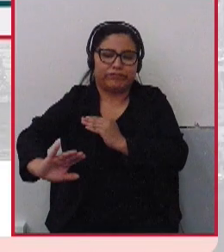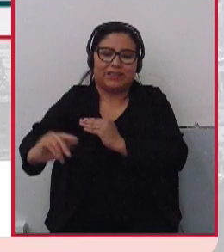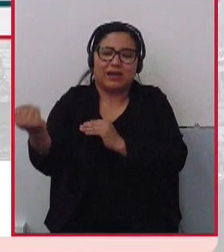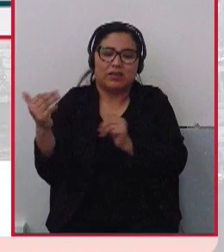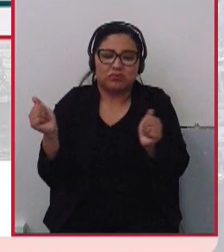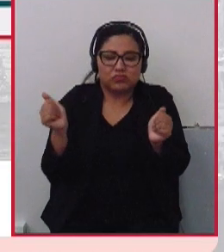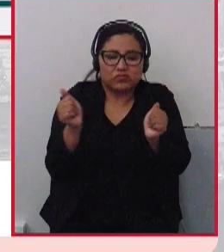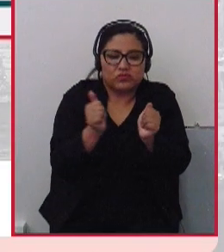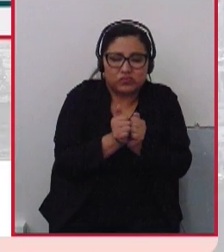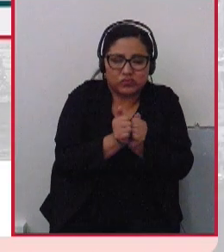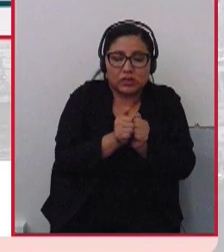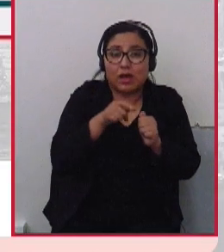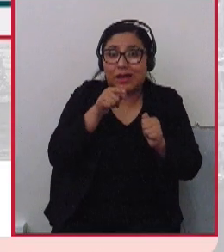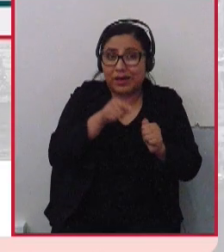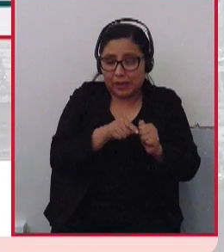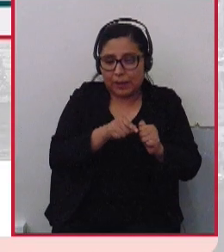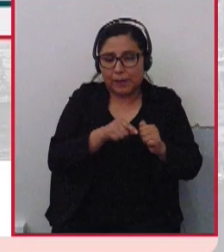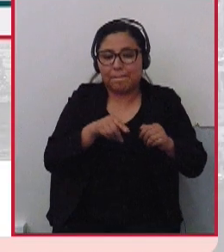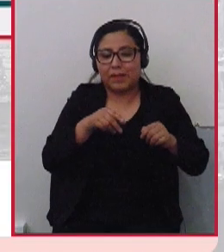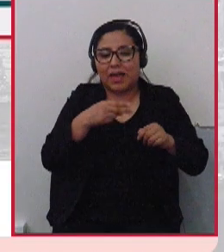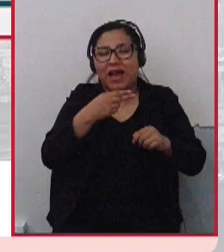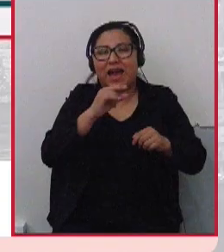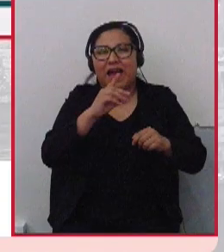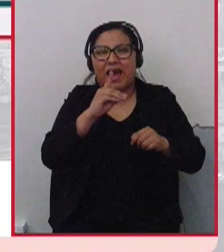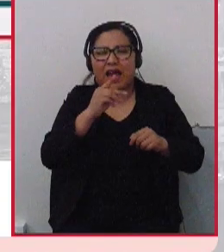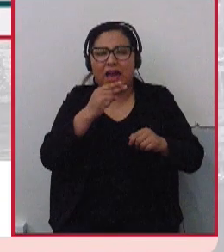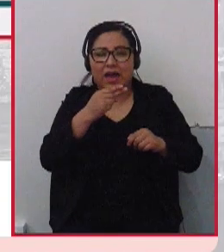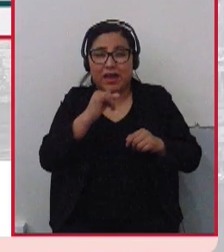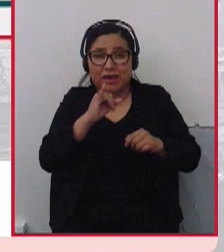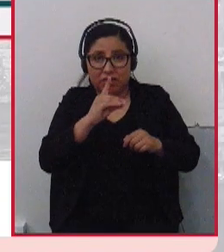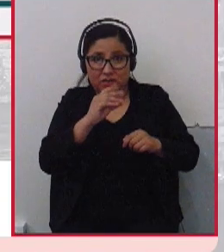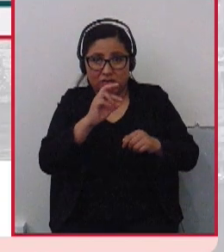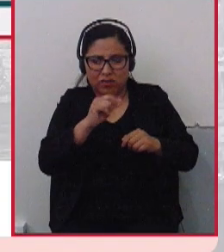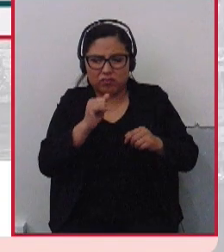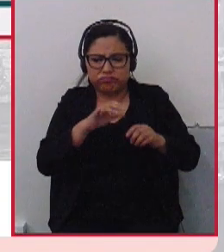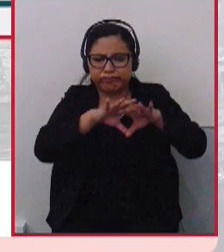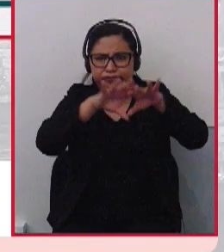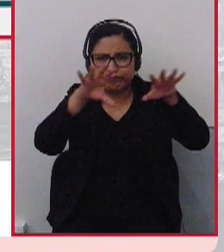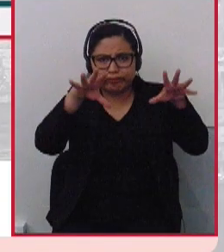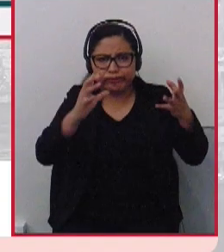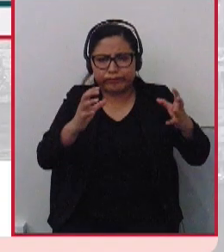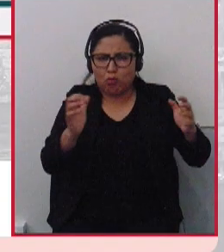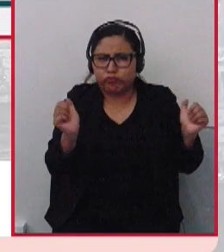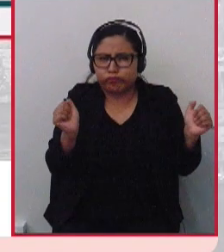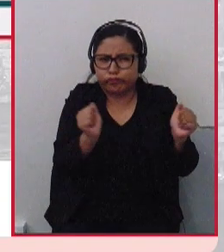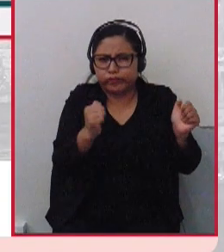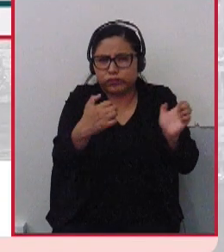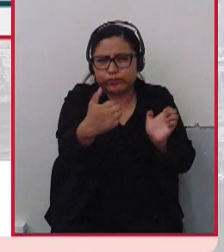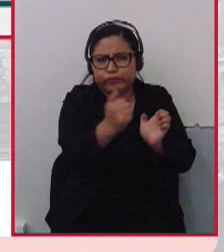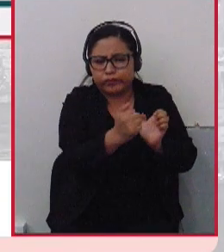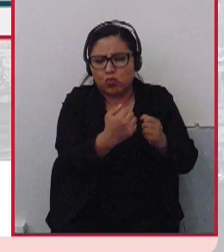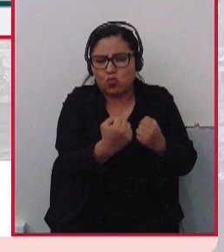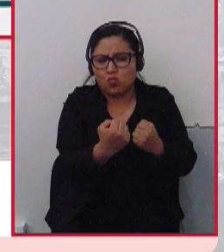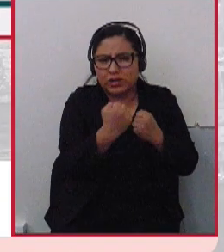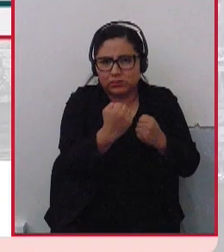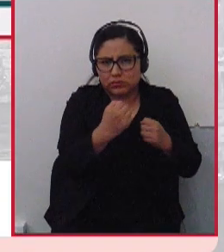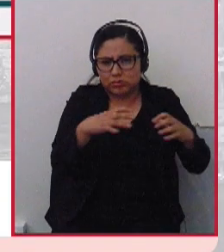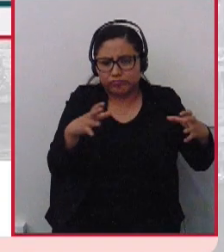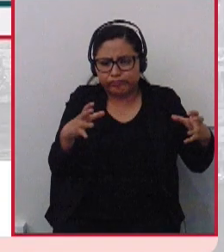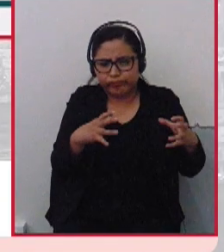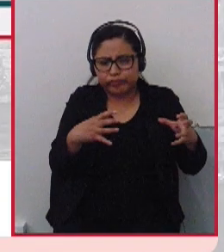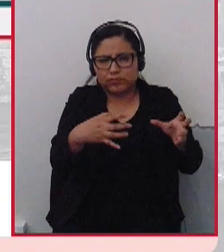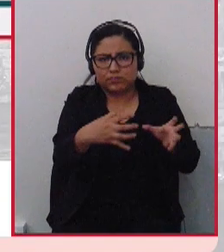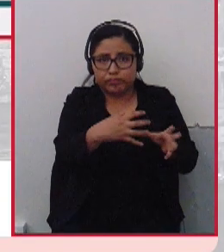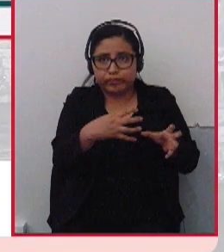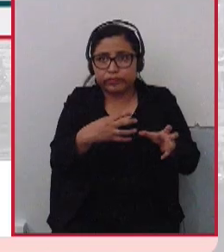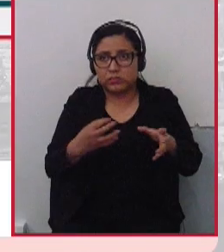en la conocemos en nuestra celda HydroFlow. Esta celda produce un concentrado grueso